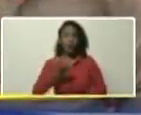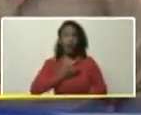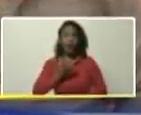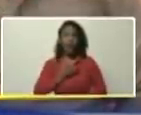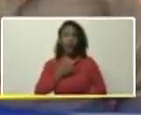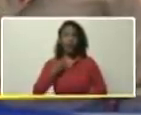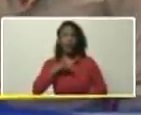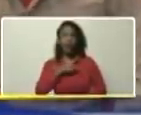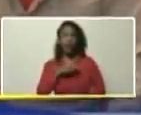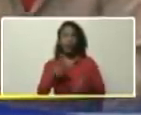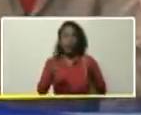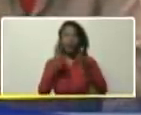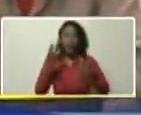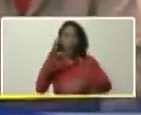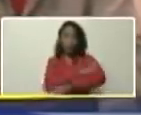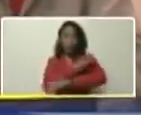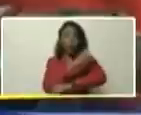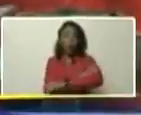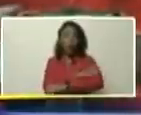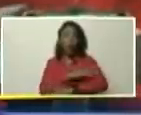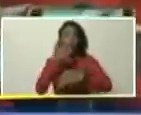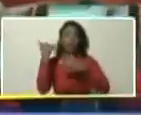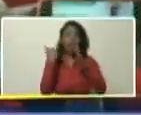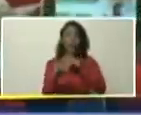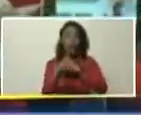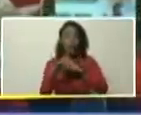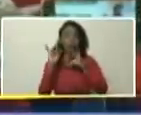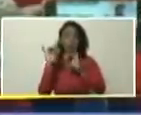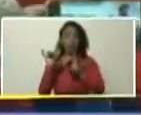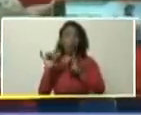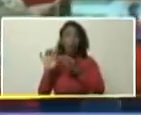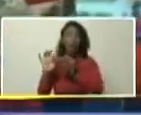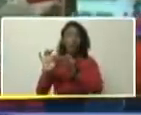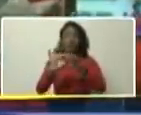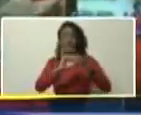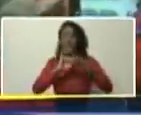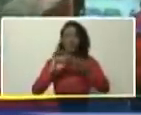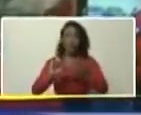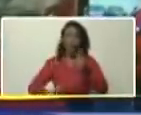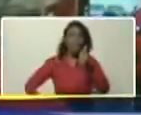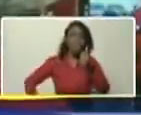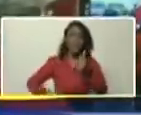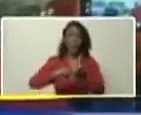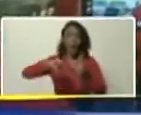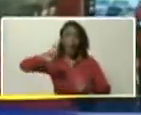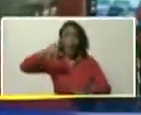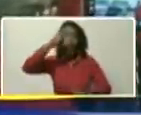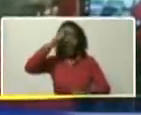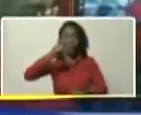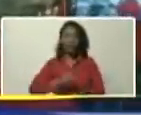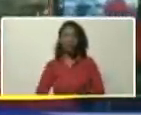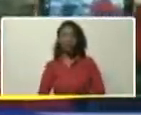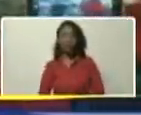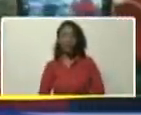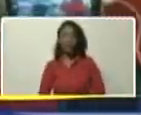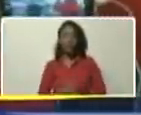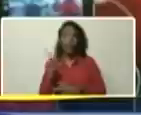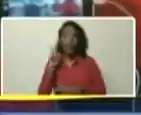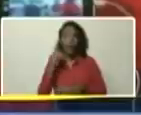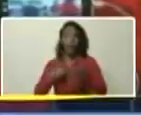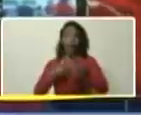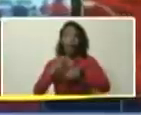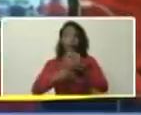alcaldías que ganó la oposición, mi mensaje es el mismo, vamos a unirnos para apoyar a Jorge Arriaza, que va a ser un